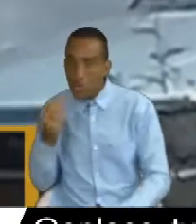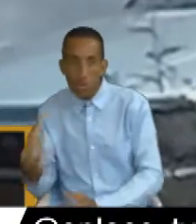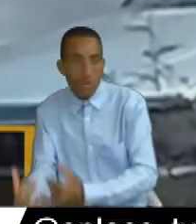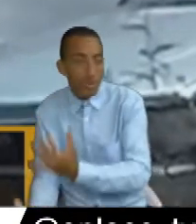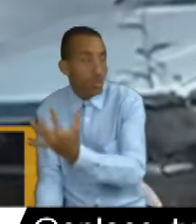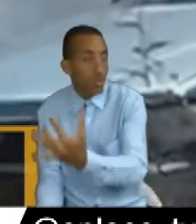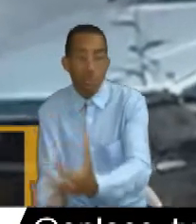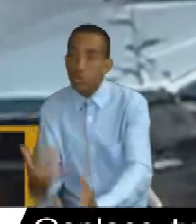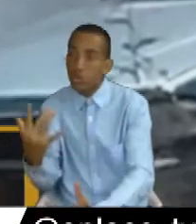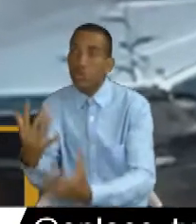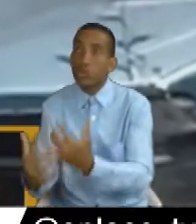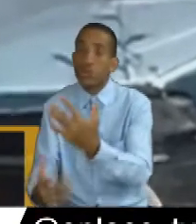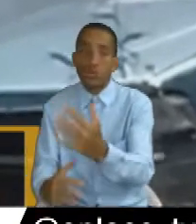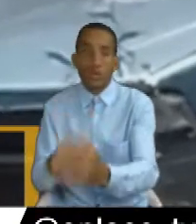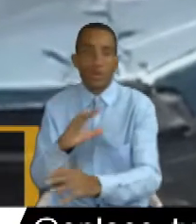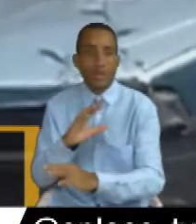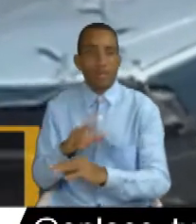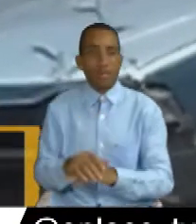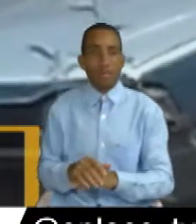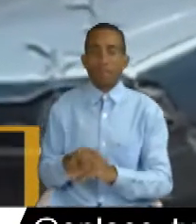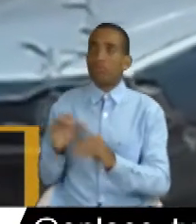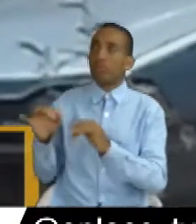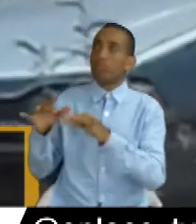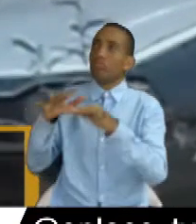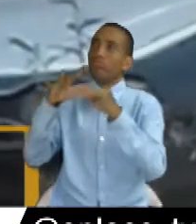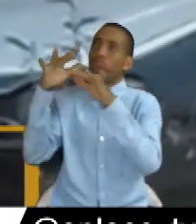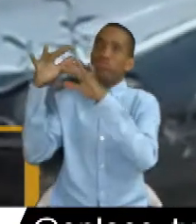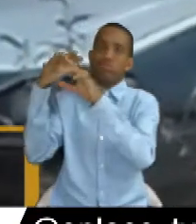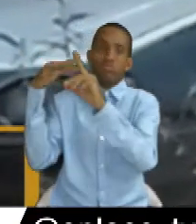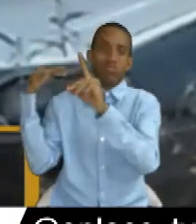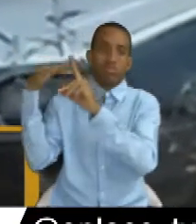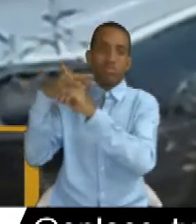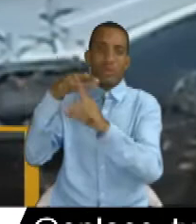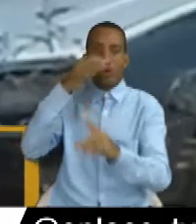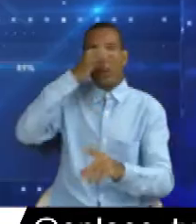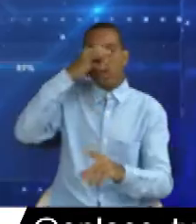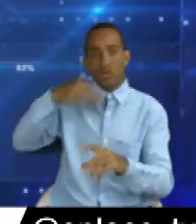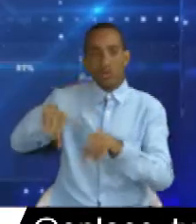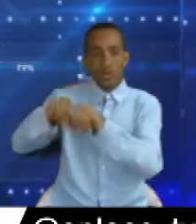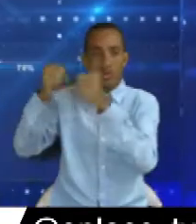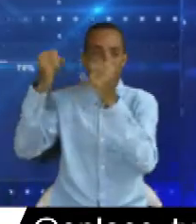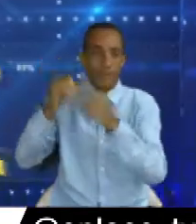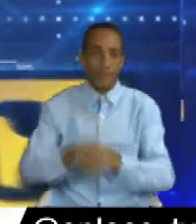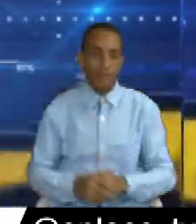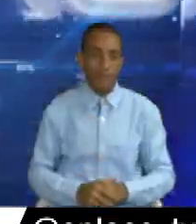día, ocasionando un grave daño al medio ambiente. Cultura ciudadana, señores.